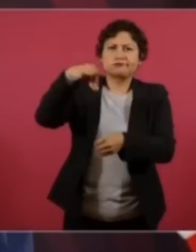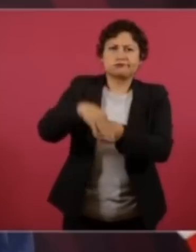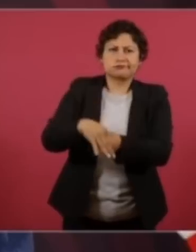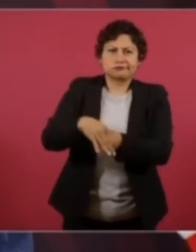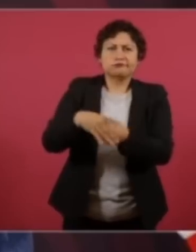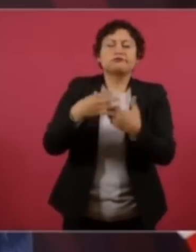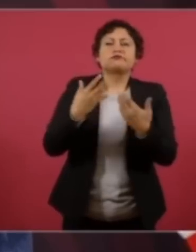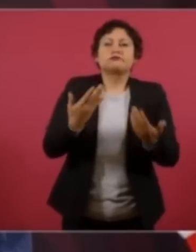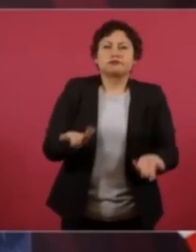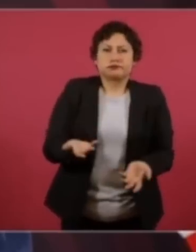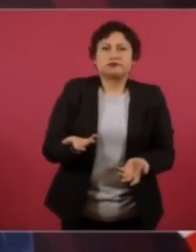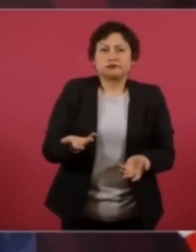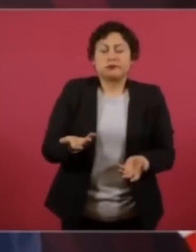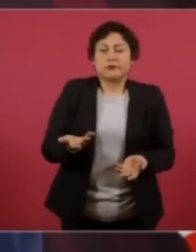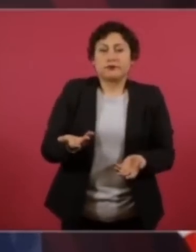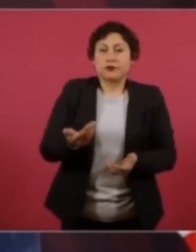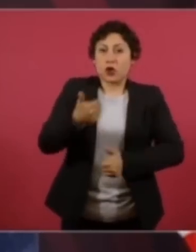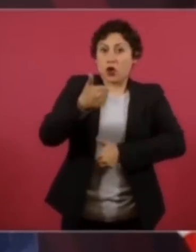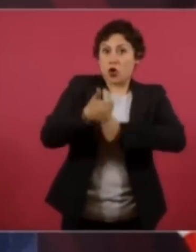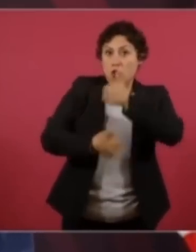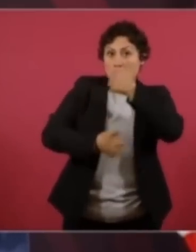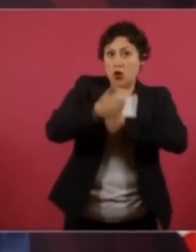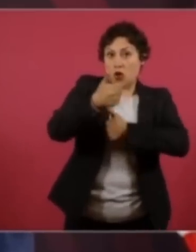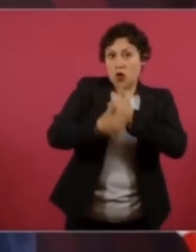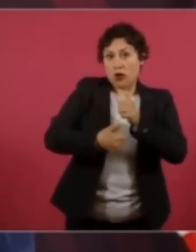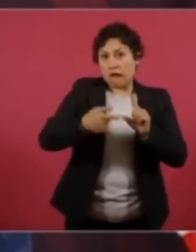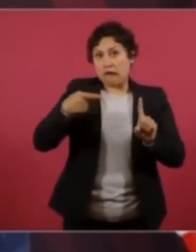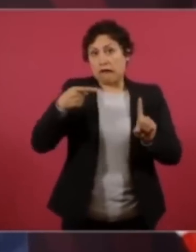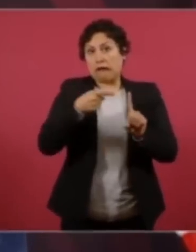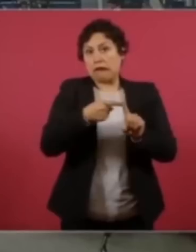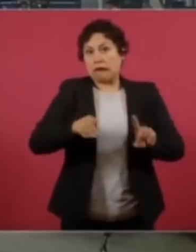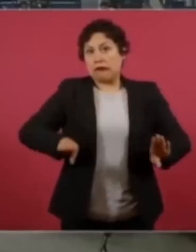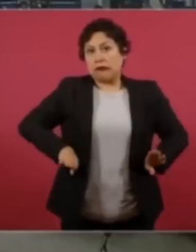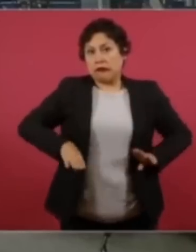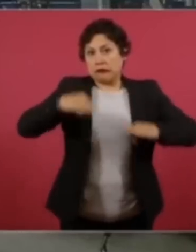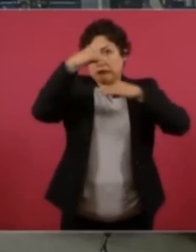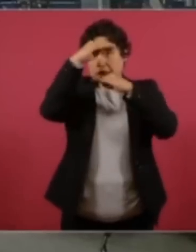no ganan los conservadores? Porque son muy corruptos y la gente lo sabe.